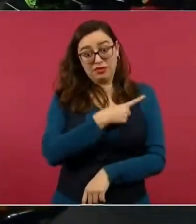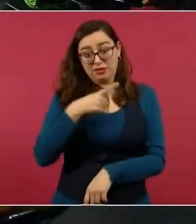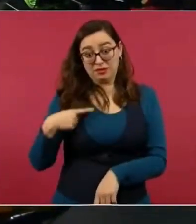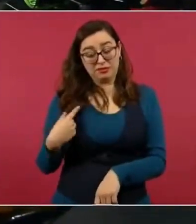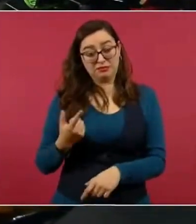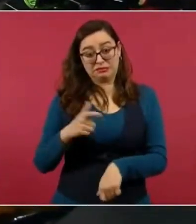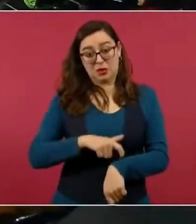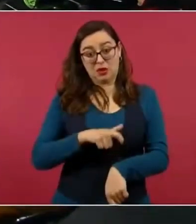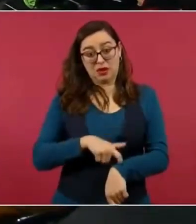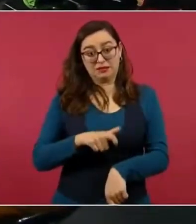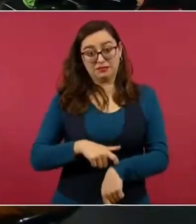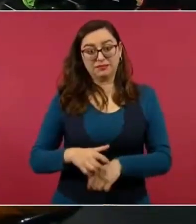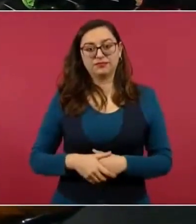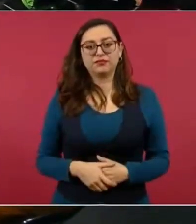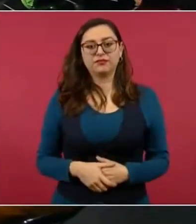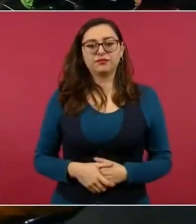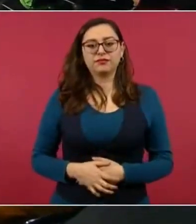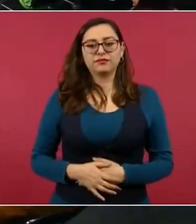Así.